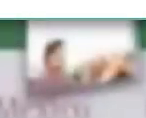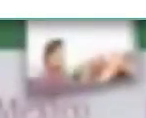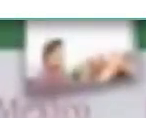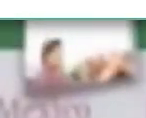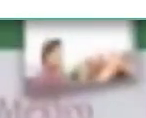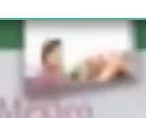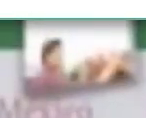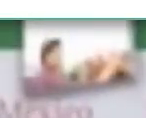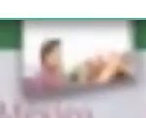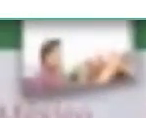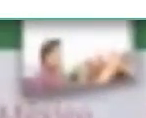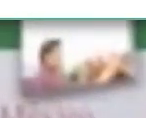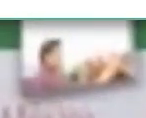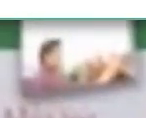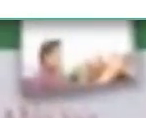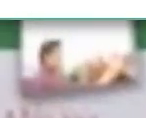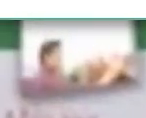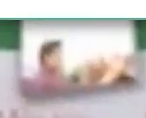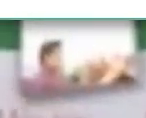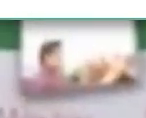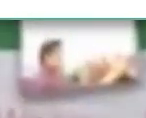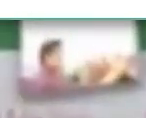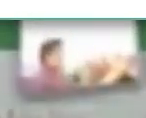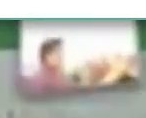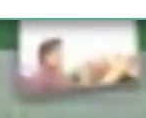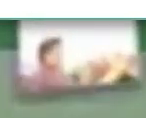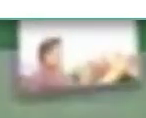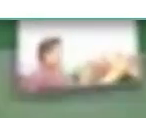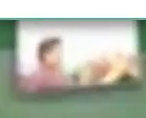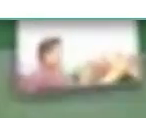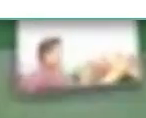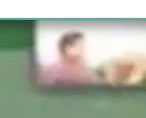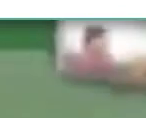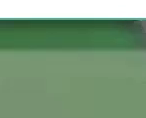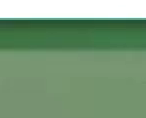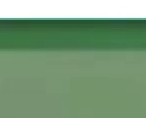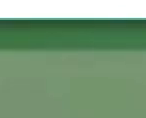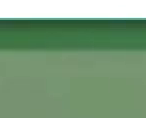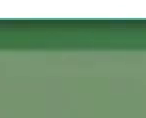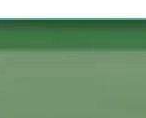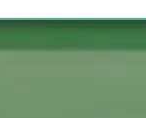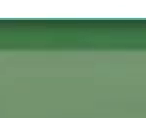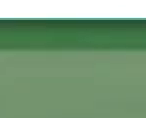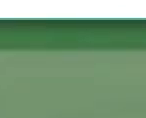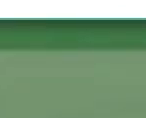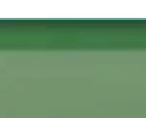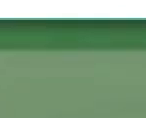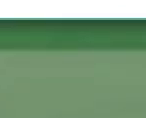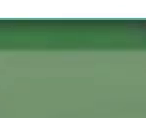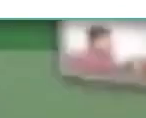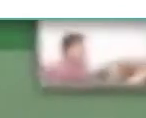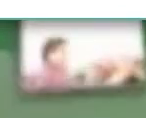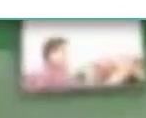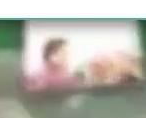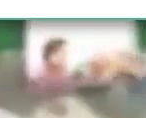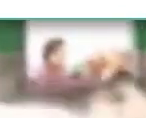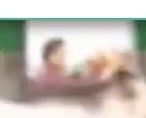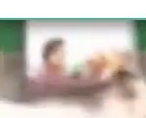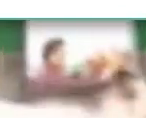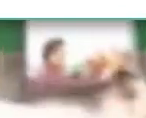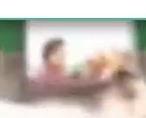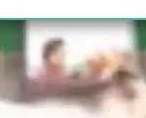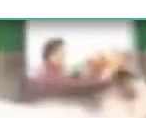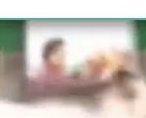México, la gran esperanza ya está. Primero que nada, agradecer al licenciado Enrique Peña Nieto por la invitación para estar aquí con ustedes esta